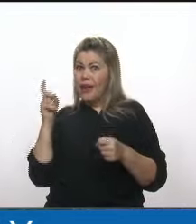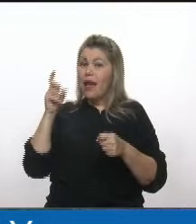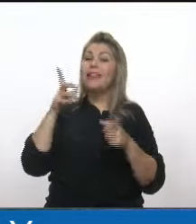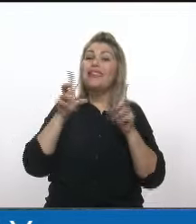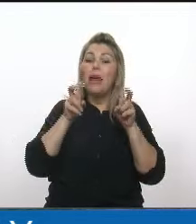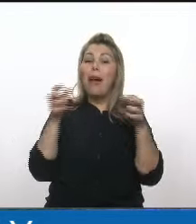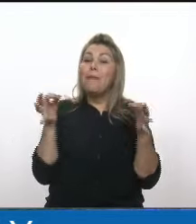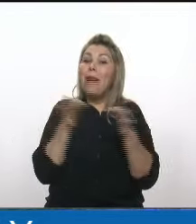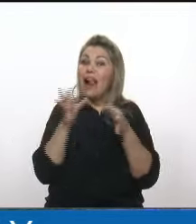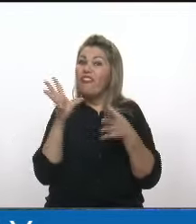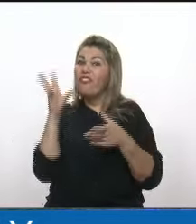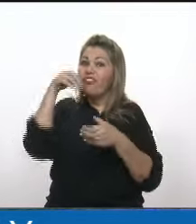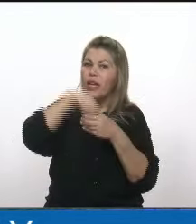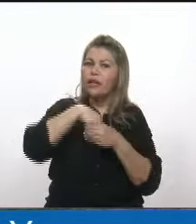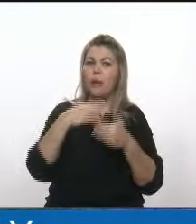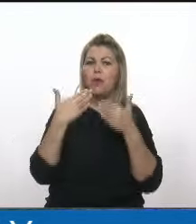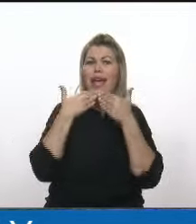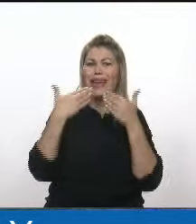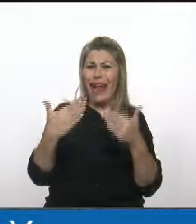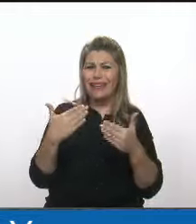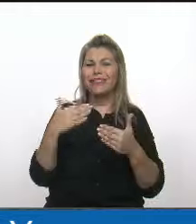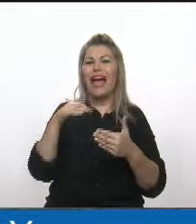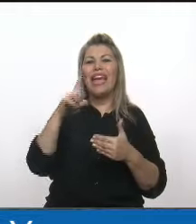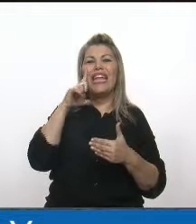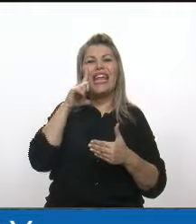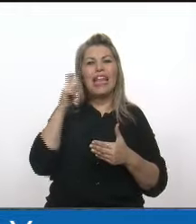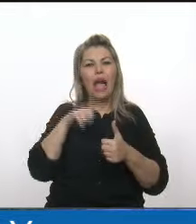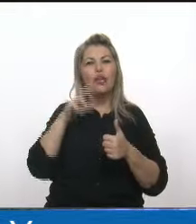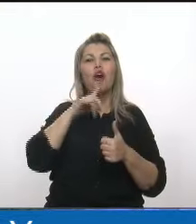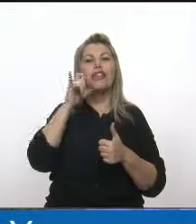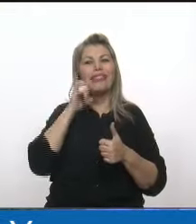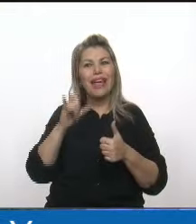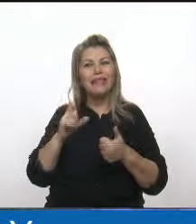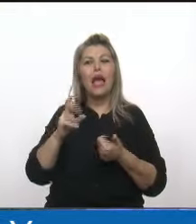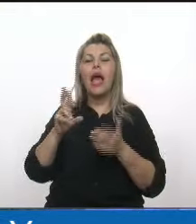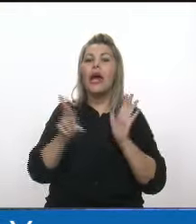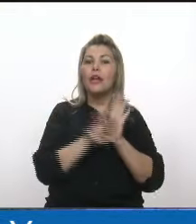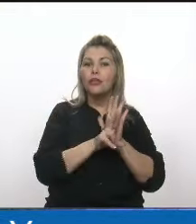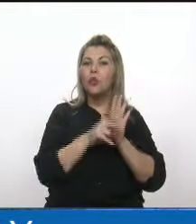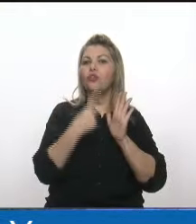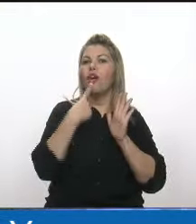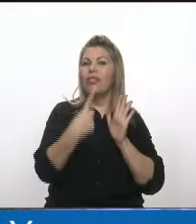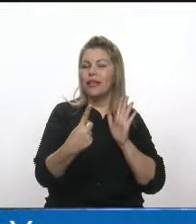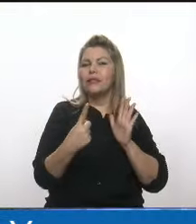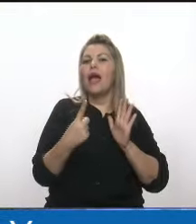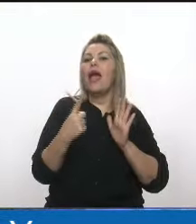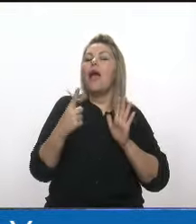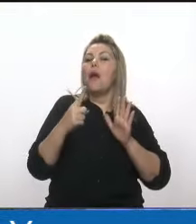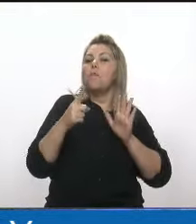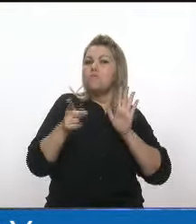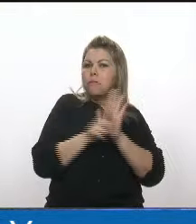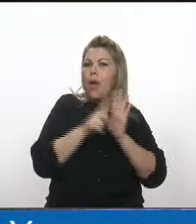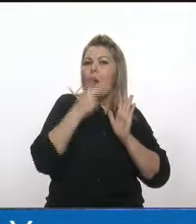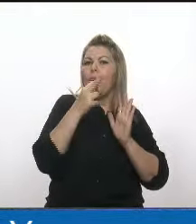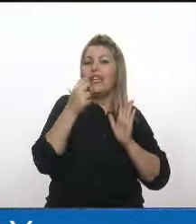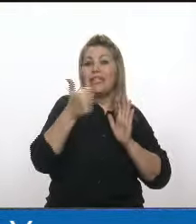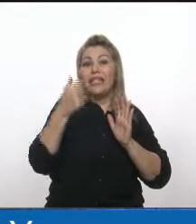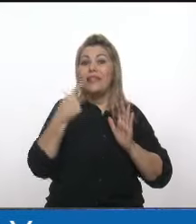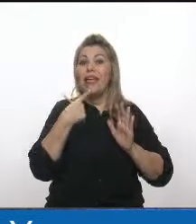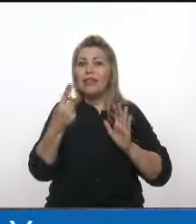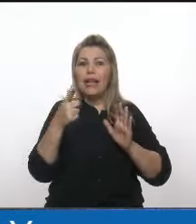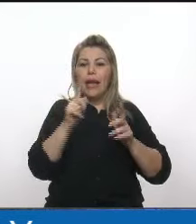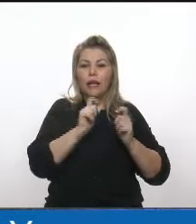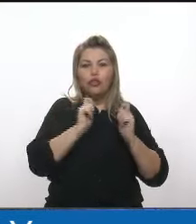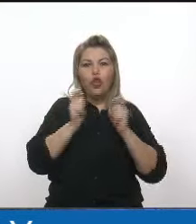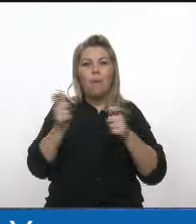canciller Zavala Ortiz con la resolución 2065 que hizo que la cuestión malvinas pasara al comité de descolonización entonces hay un tema de